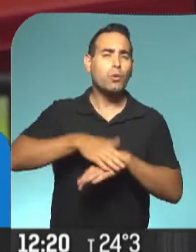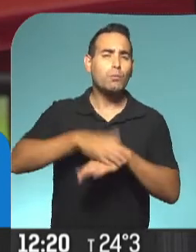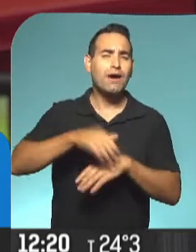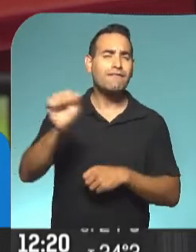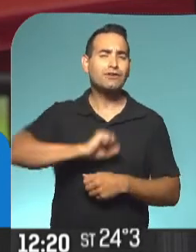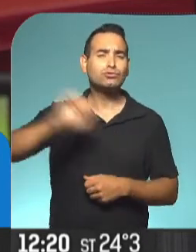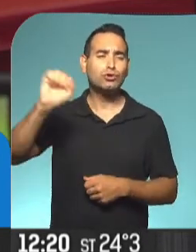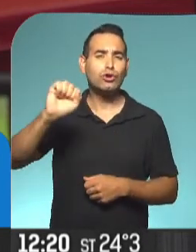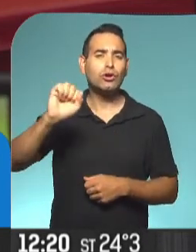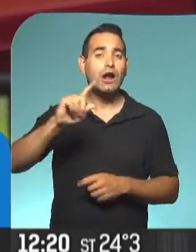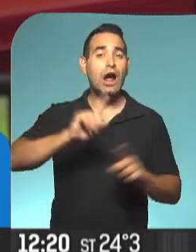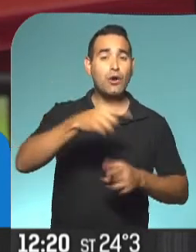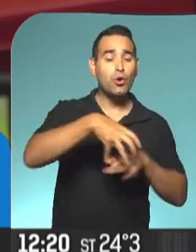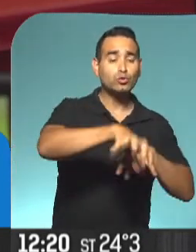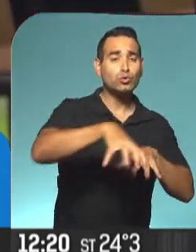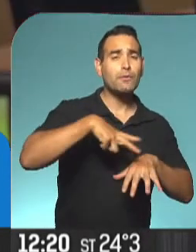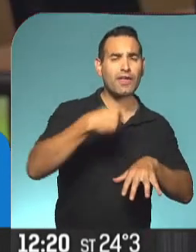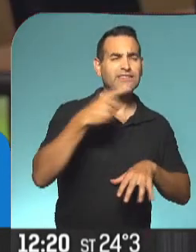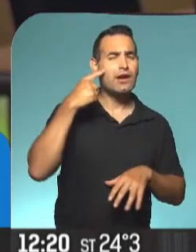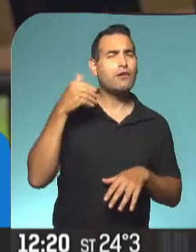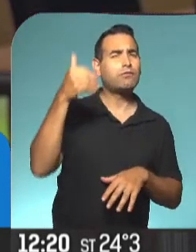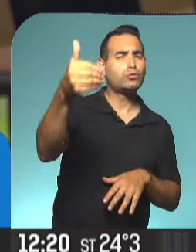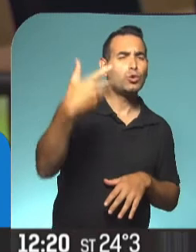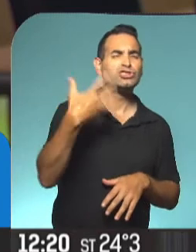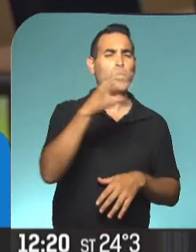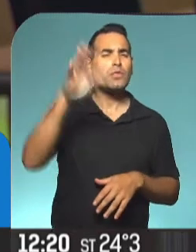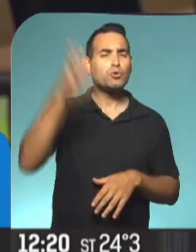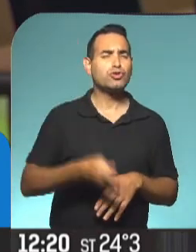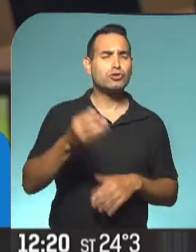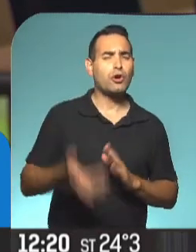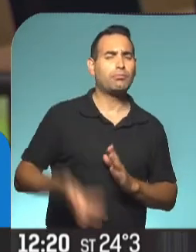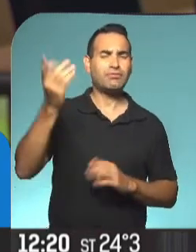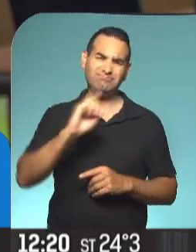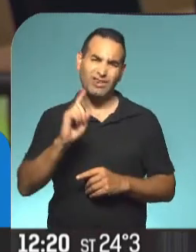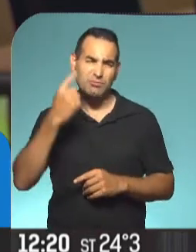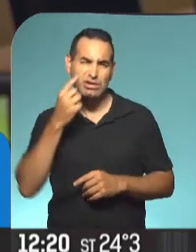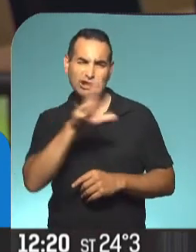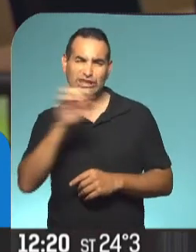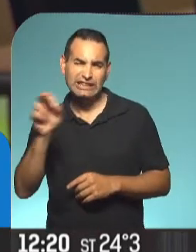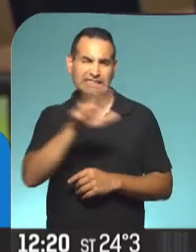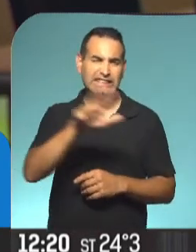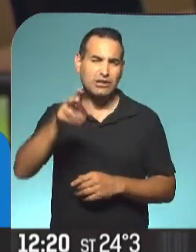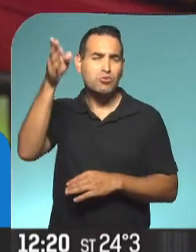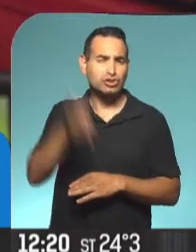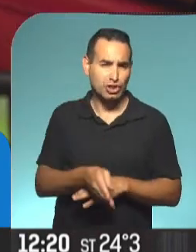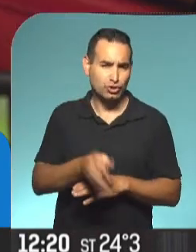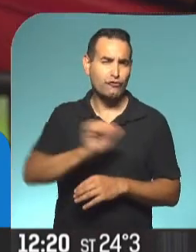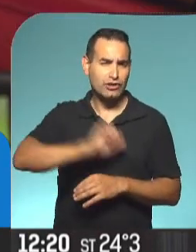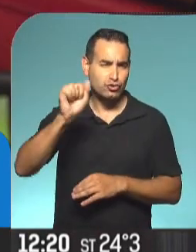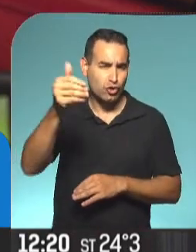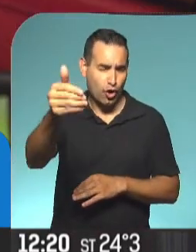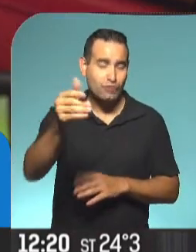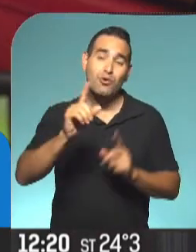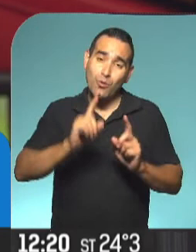a futuro de lo que estiman las consultoras privadas del 50%. Creo que va a estar más cercana al 30, al 33%, pero